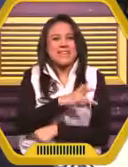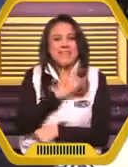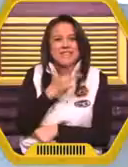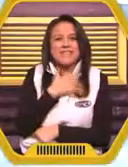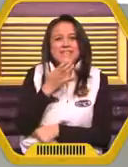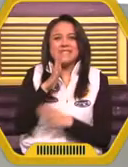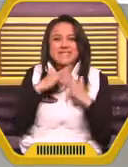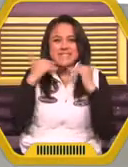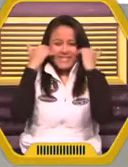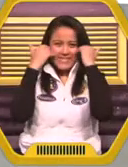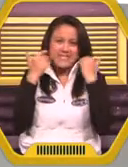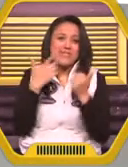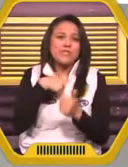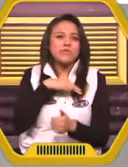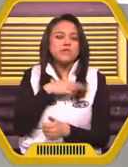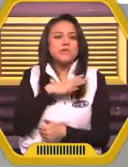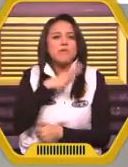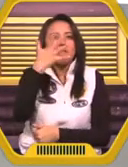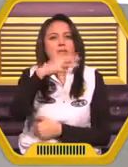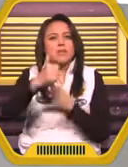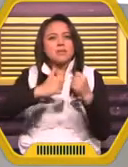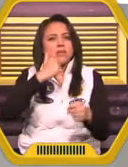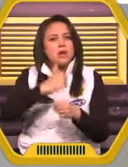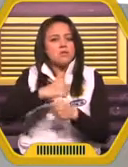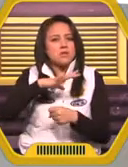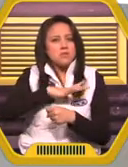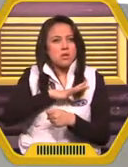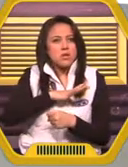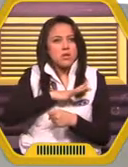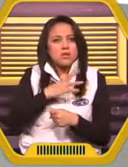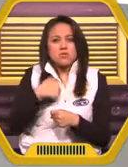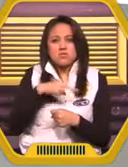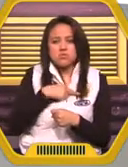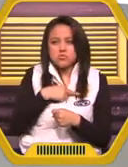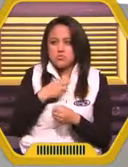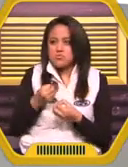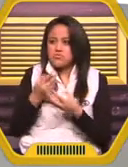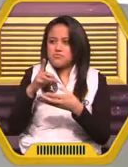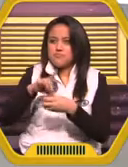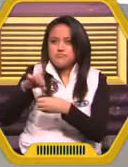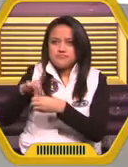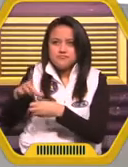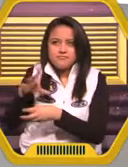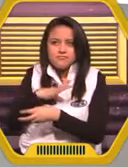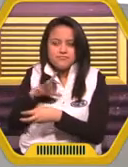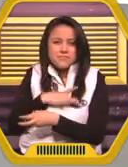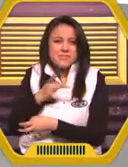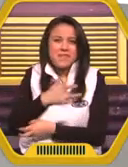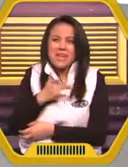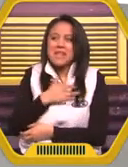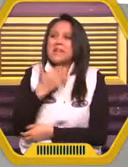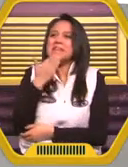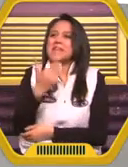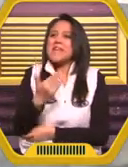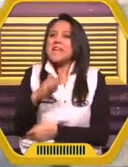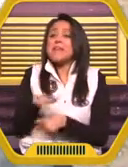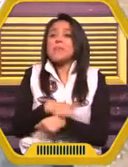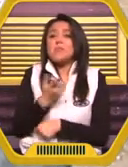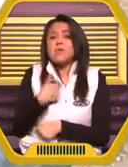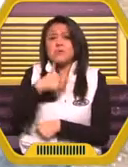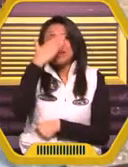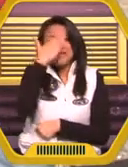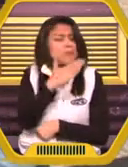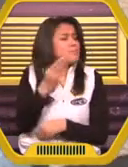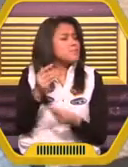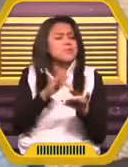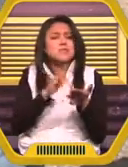sonrisas. Llevamos aproximadamente 10 años haciendo donativos con un placer enorme, ya que pues sabemos que